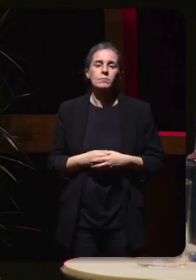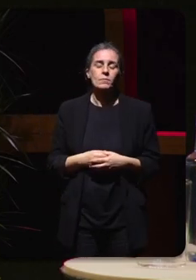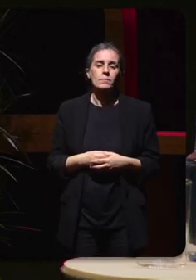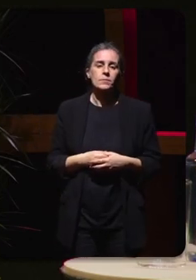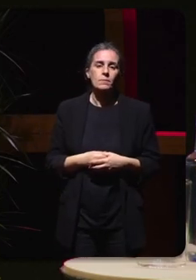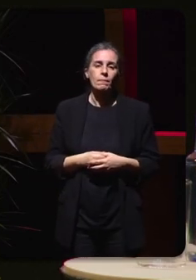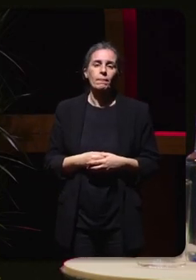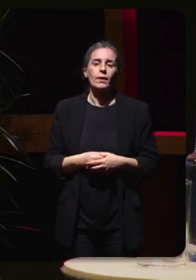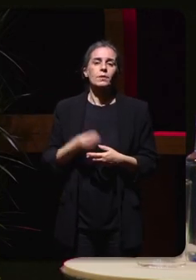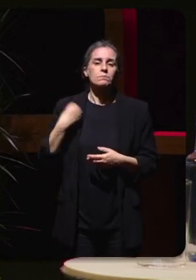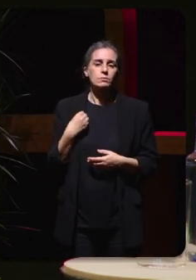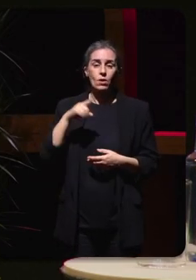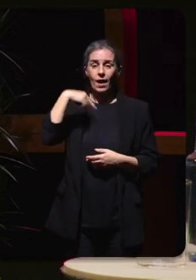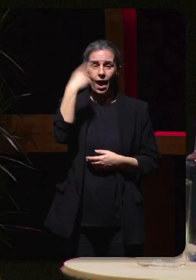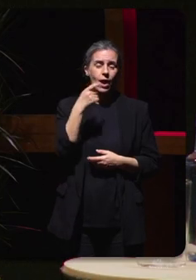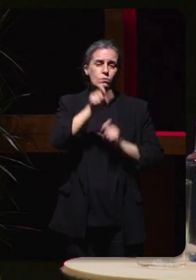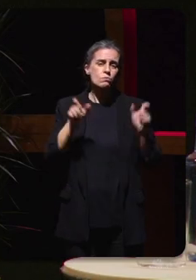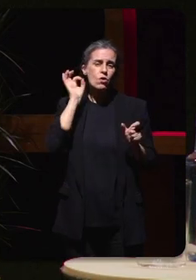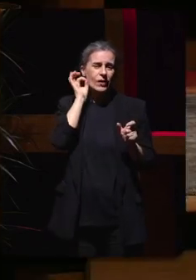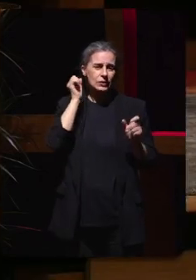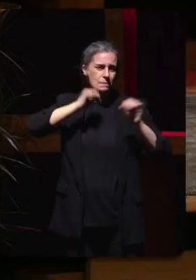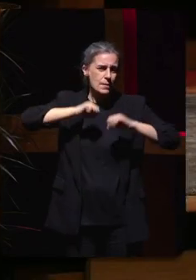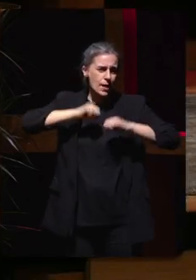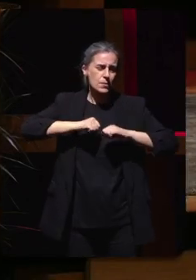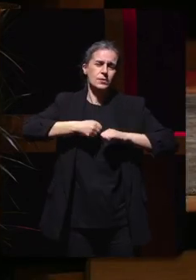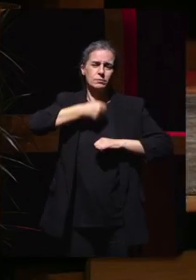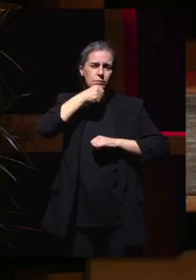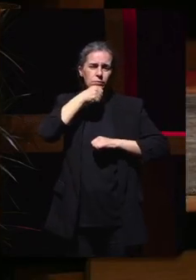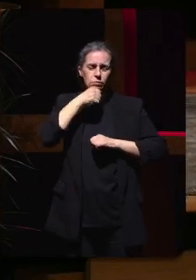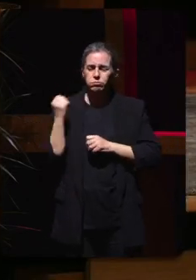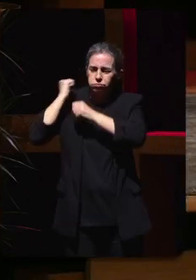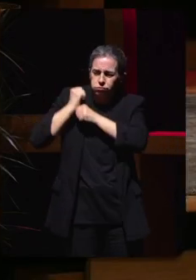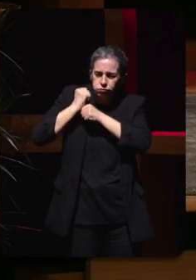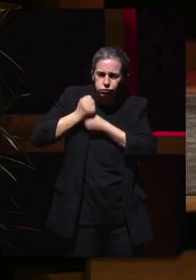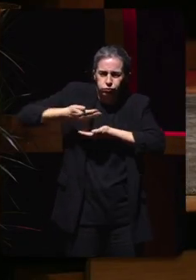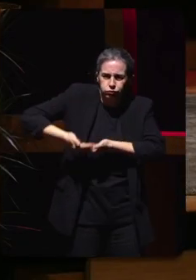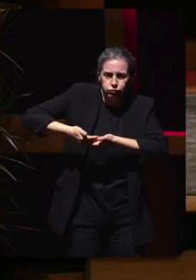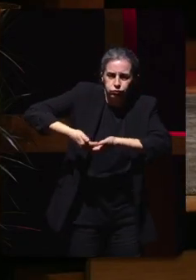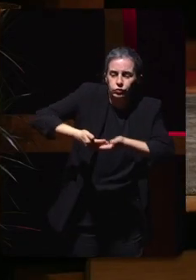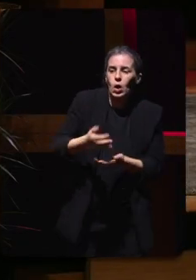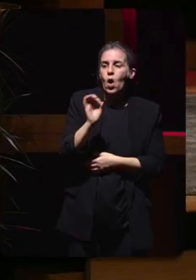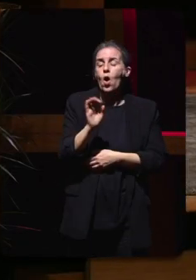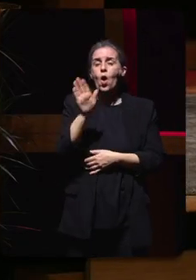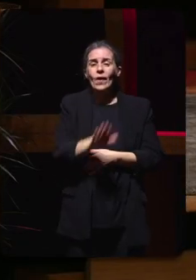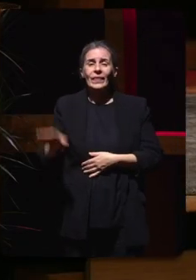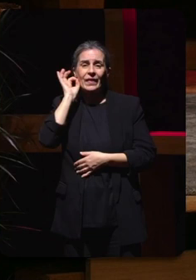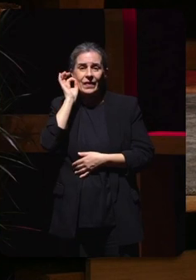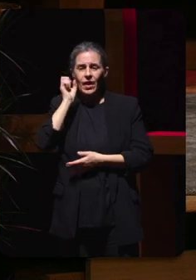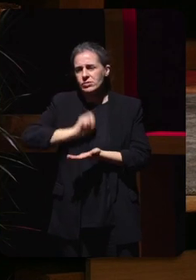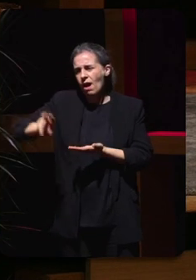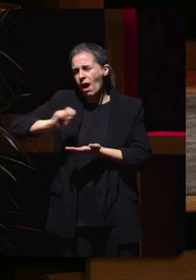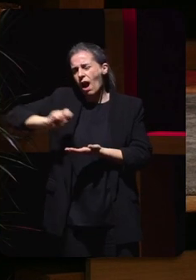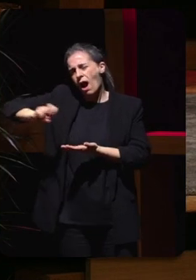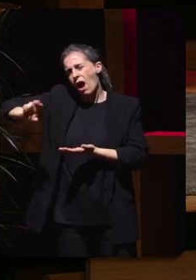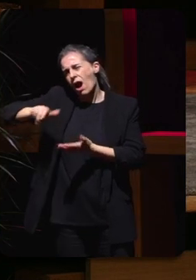¿no? Rostros de ancianas arrastrando fardos en aldeas rusas, niñas centroamericanas caminando horas hacia la escuela